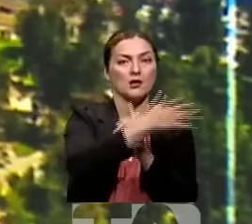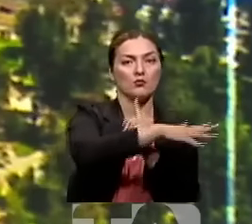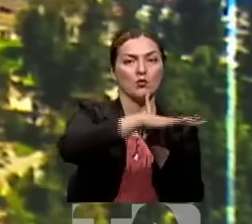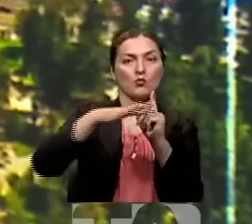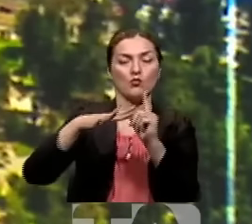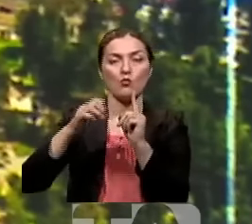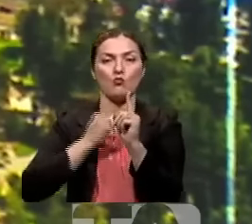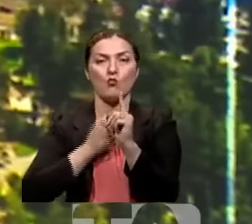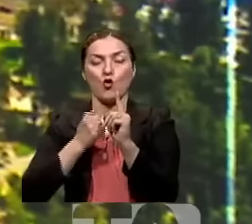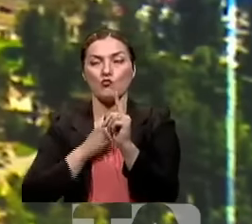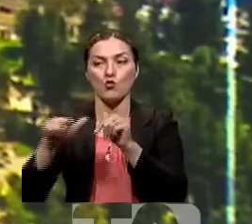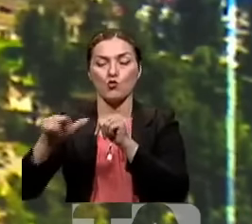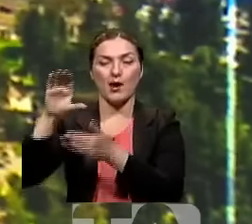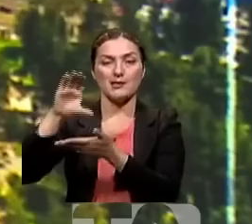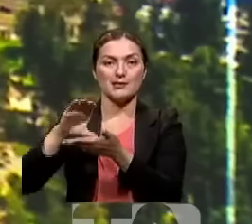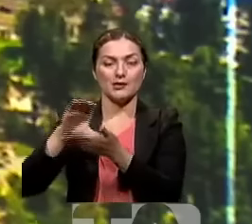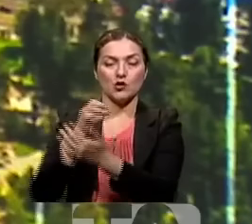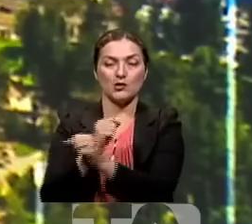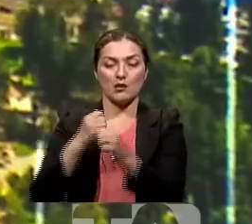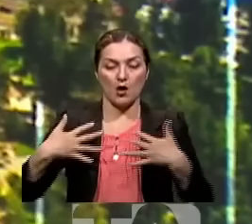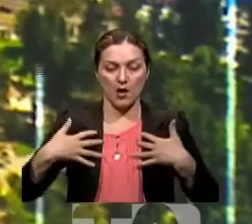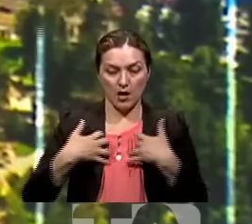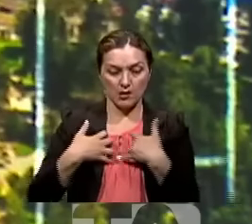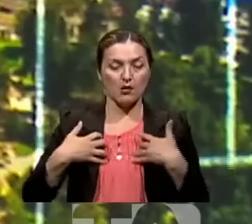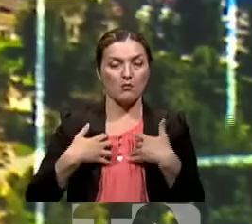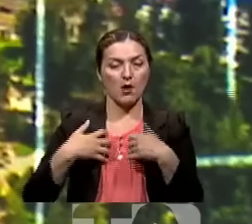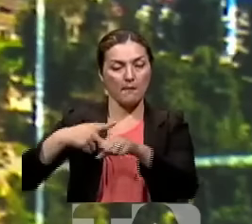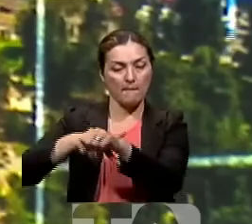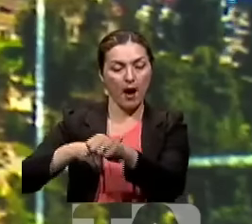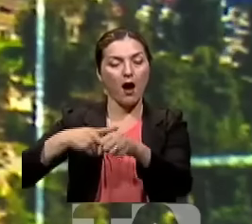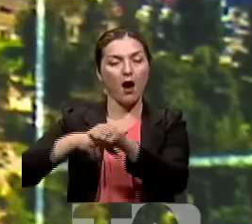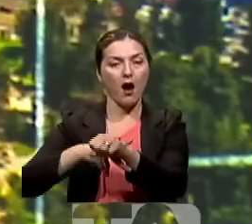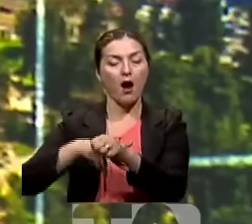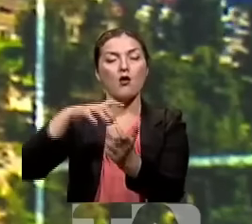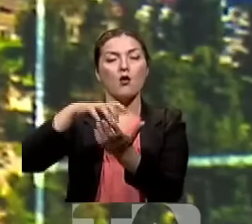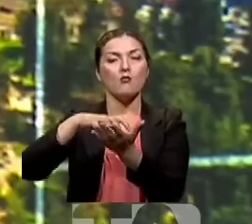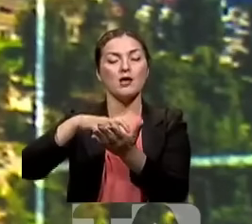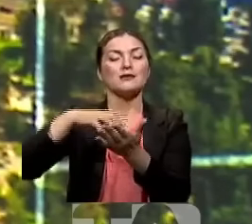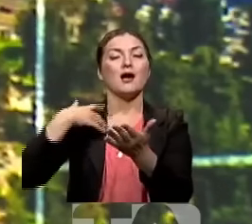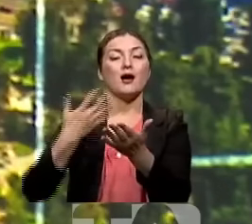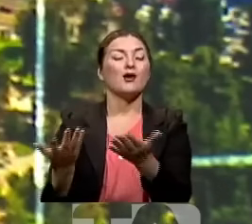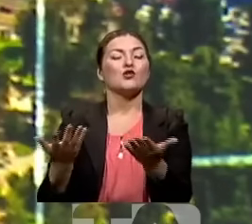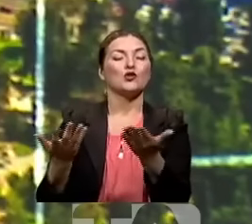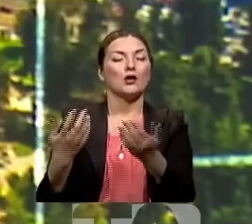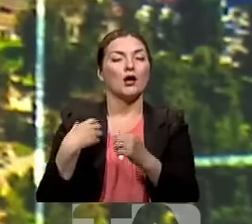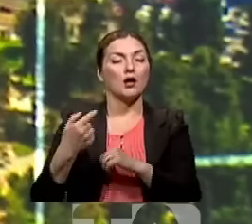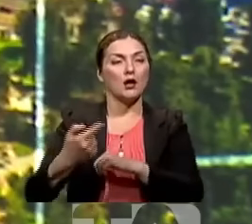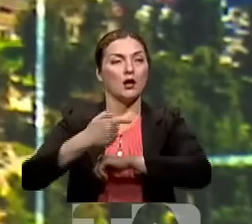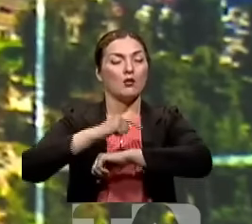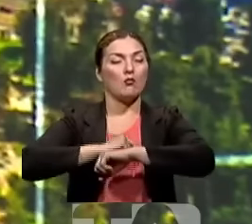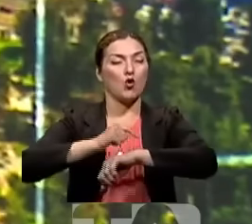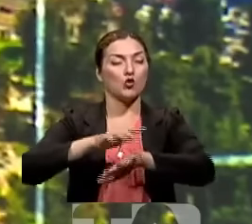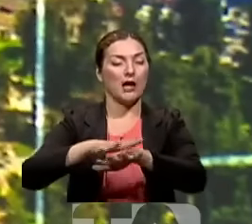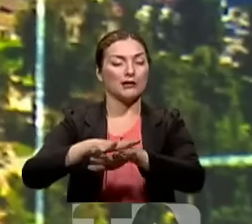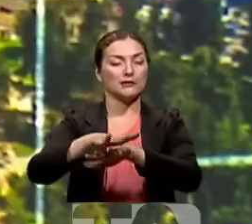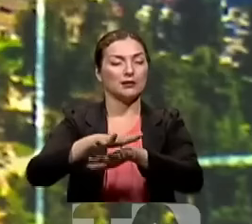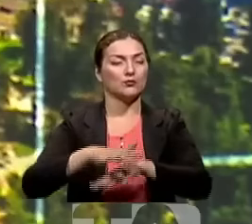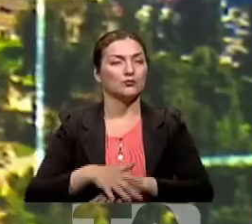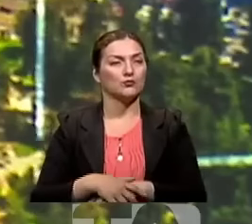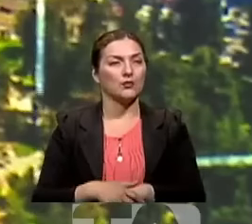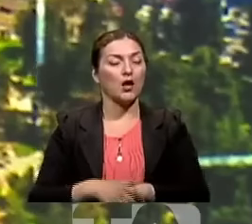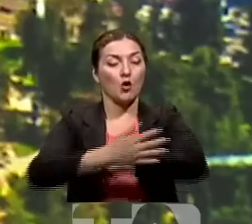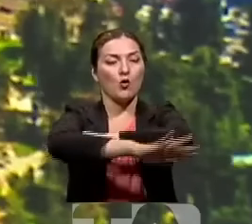y el propietario de un centro de rescate animal en Macas, provincia de Morona, Santiago. Esta situación provocó la concentración